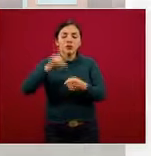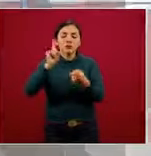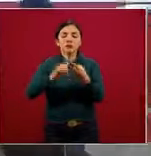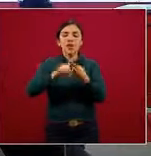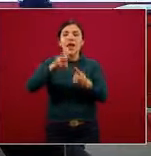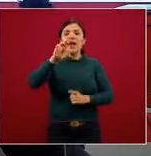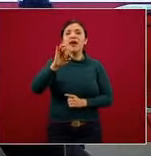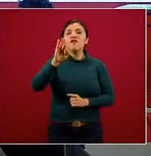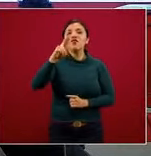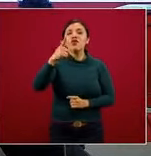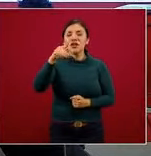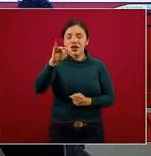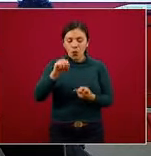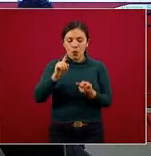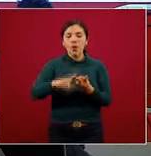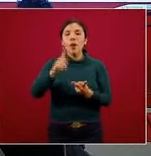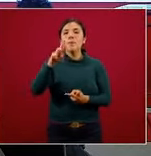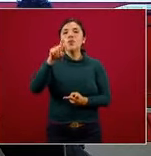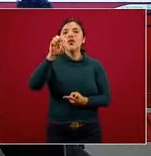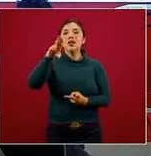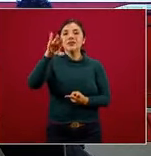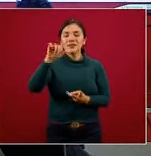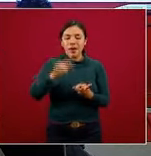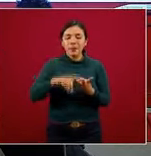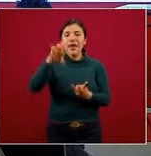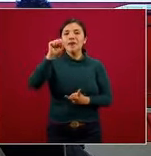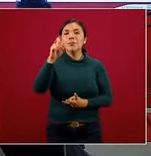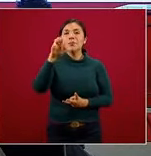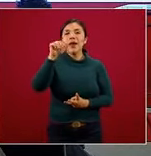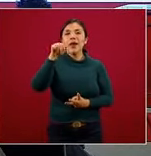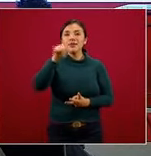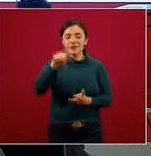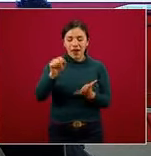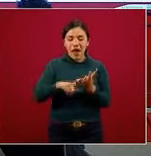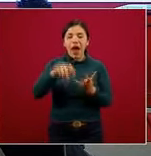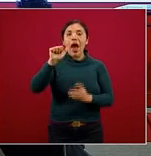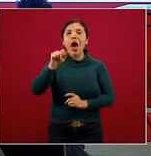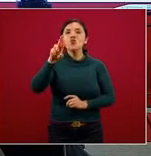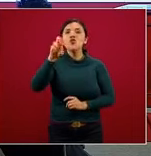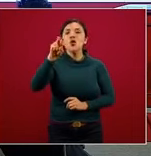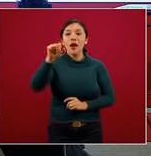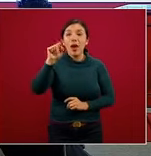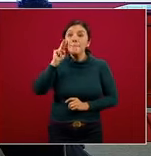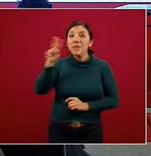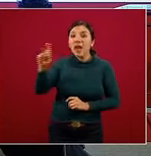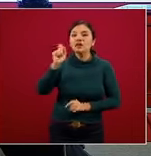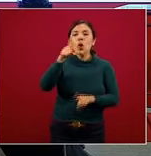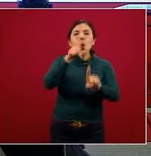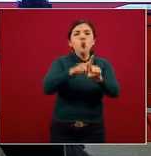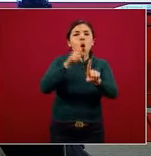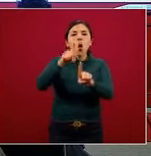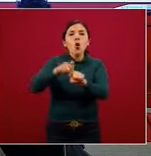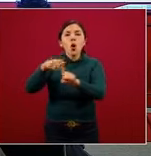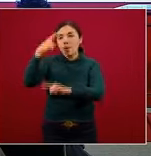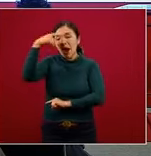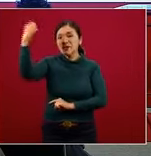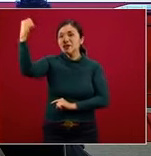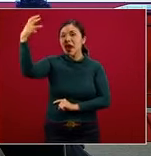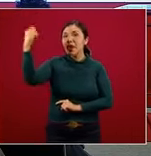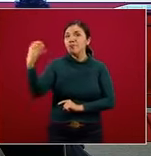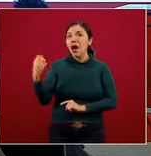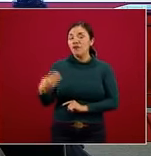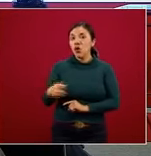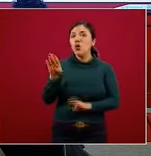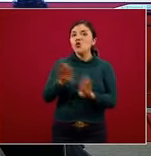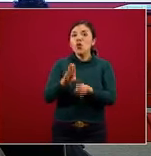Refugio, Prudencia, Esperanza y Aurora, que como podrán ver representan cada uno de los colores del semáforo de